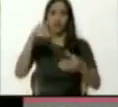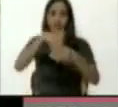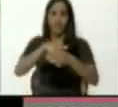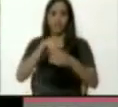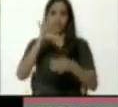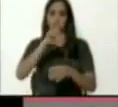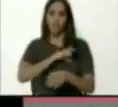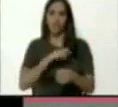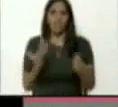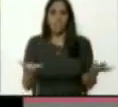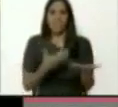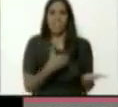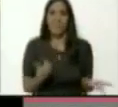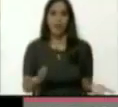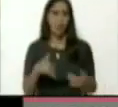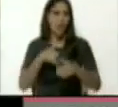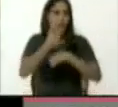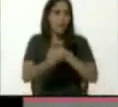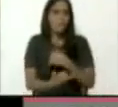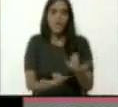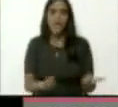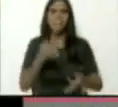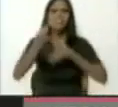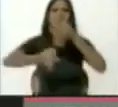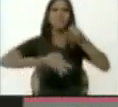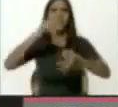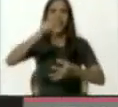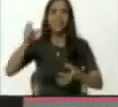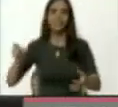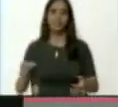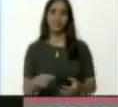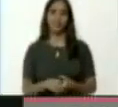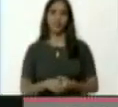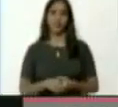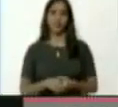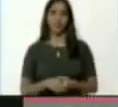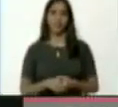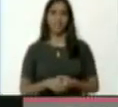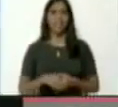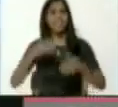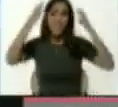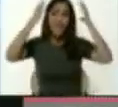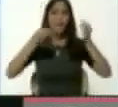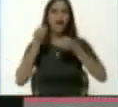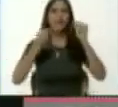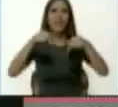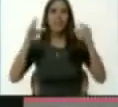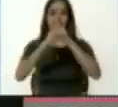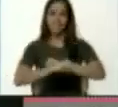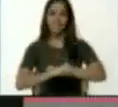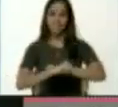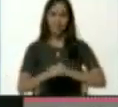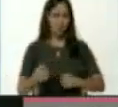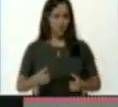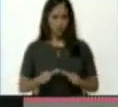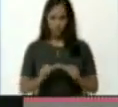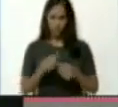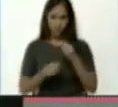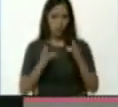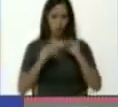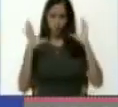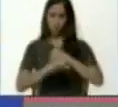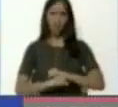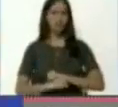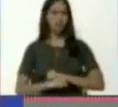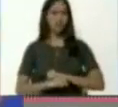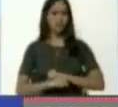¿Qué quiere? ¿Cuál es el plan? Que se lo explique a la gente. Cerebro, ¿qué vamos a hacer esta noche? Lo mismo que hacemos todas las